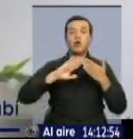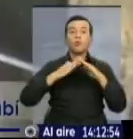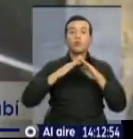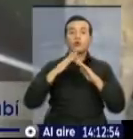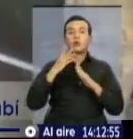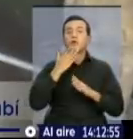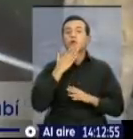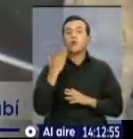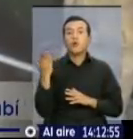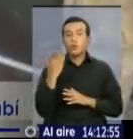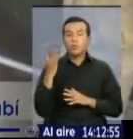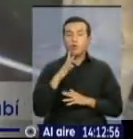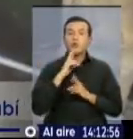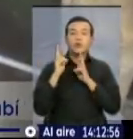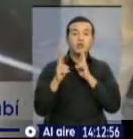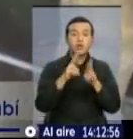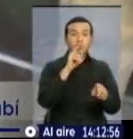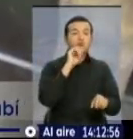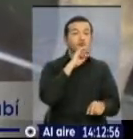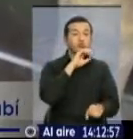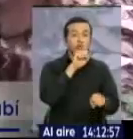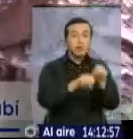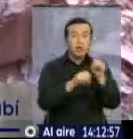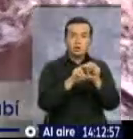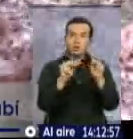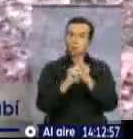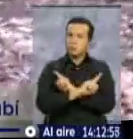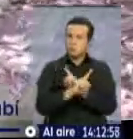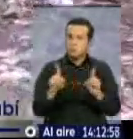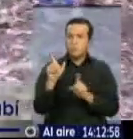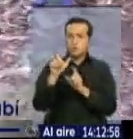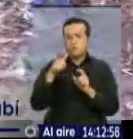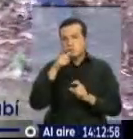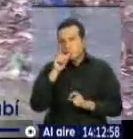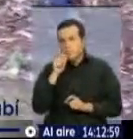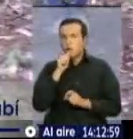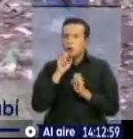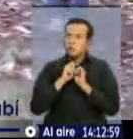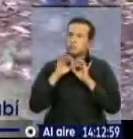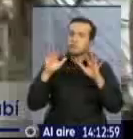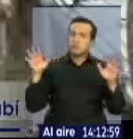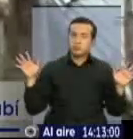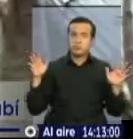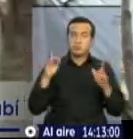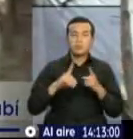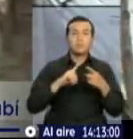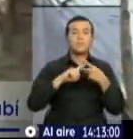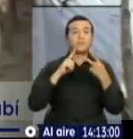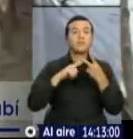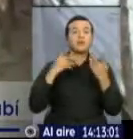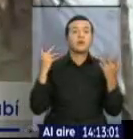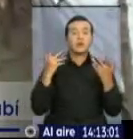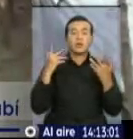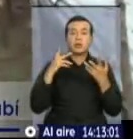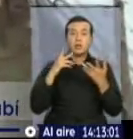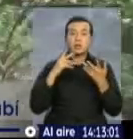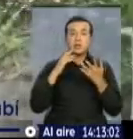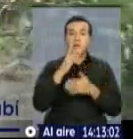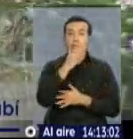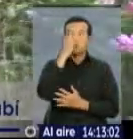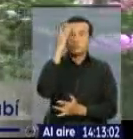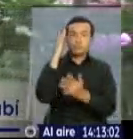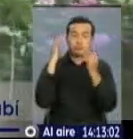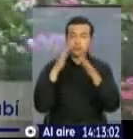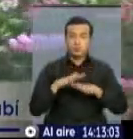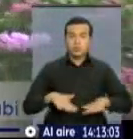la contaminación de los afluentes naturales que sirven para el consumo humano y para riego de cultivos. También en la reforestación de las laderas. A nivel